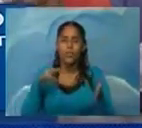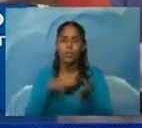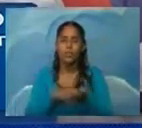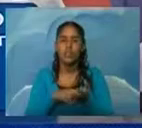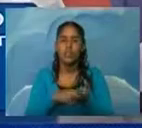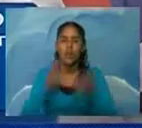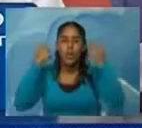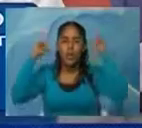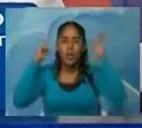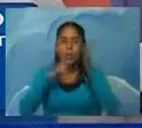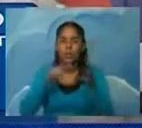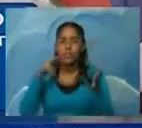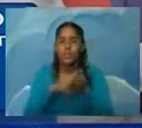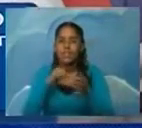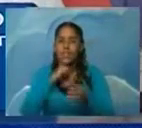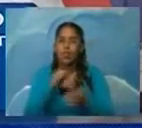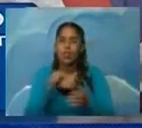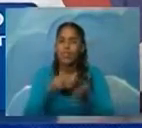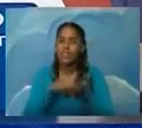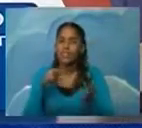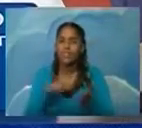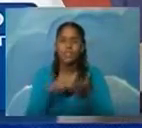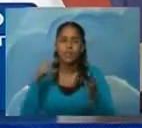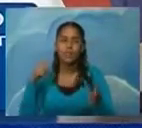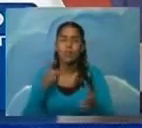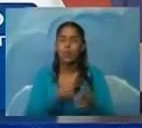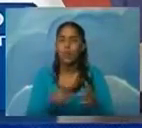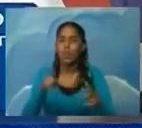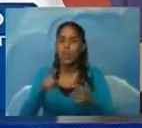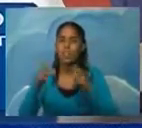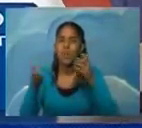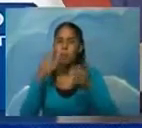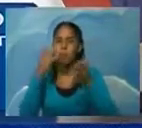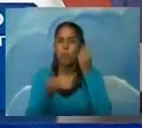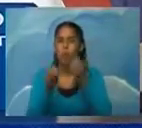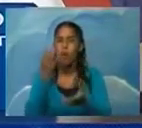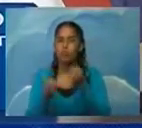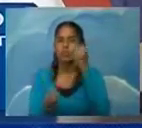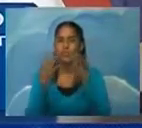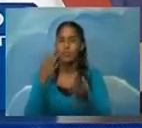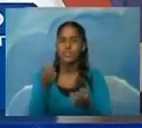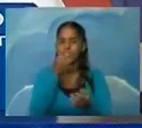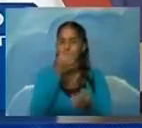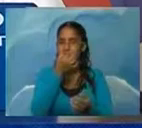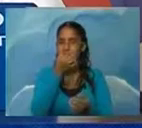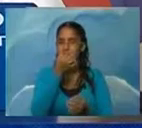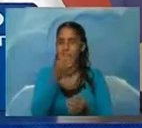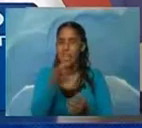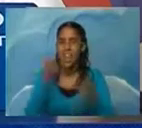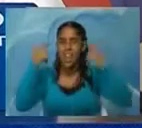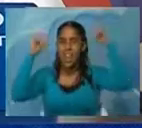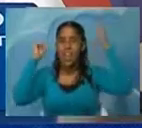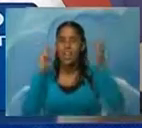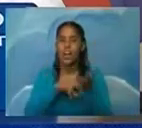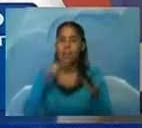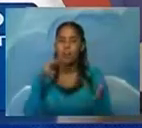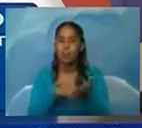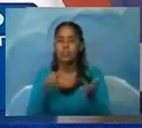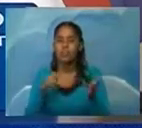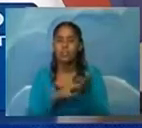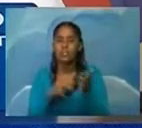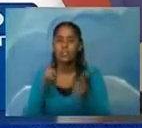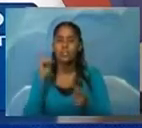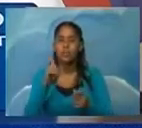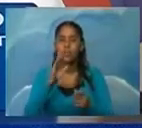Una cabra es una chiva, pero chiva de monte. Chiva de monte. La cabra montés también